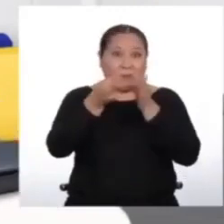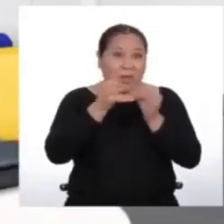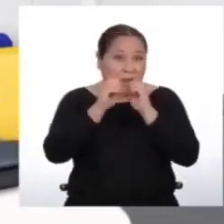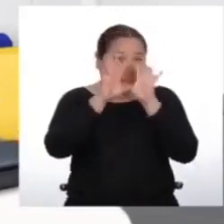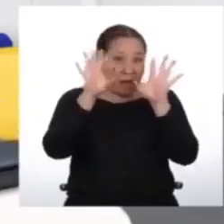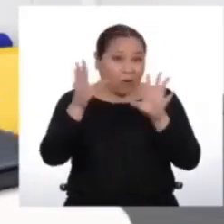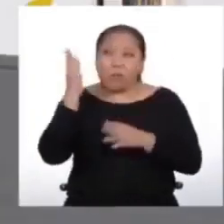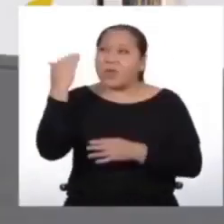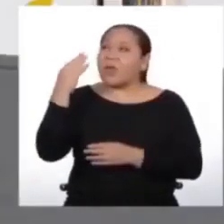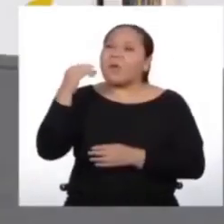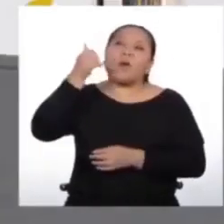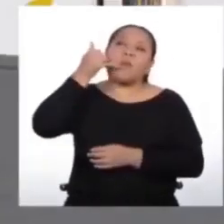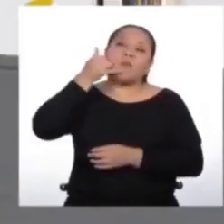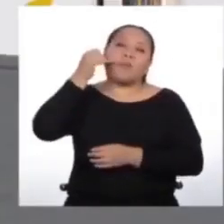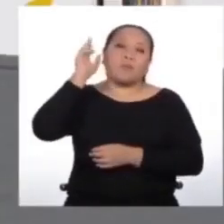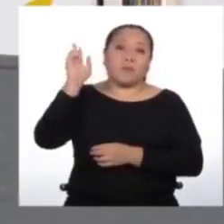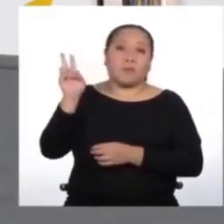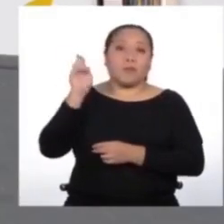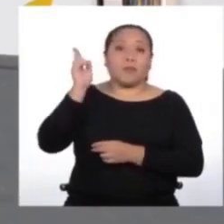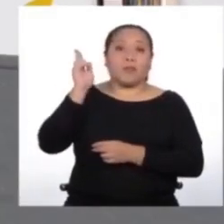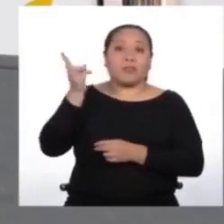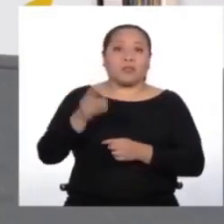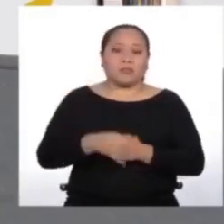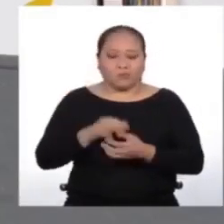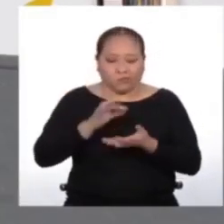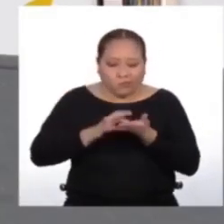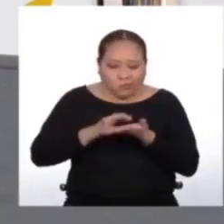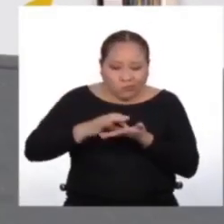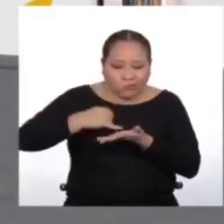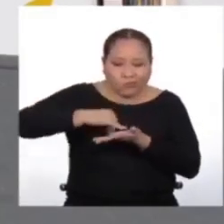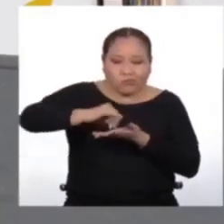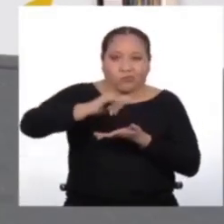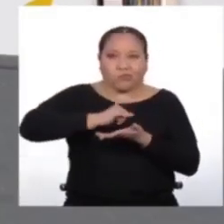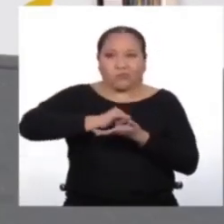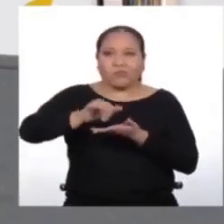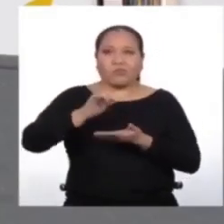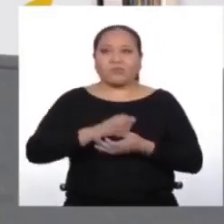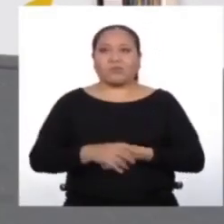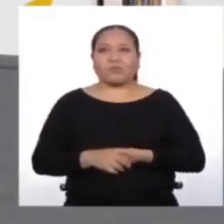una profesora. Ahorita le escribo.